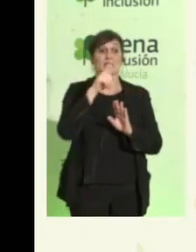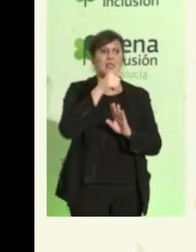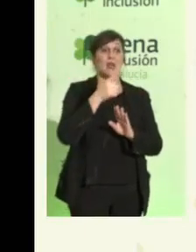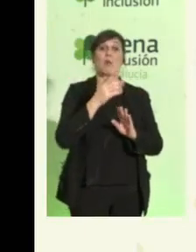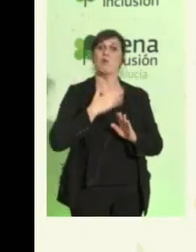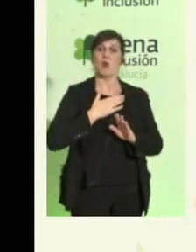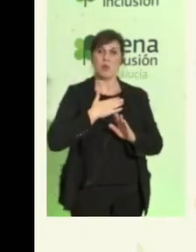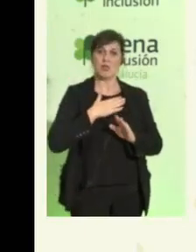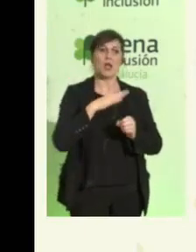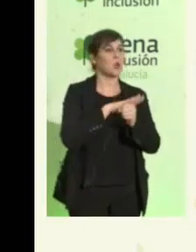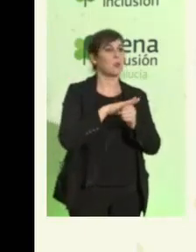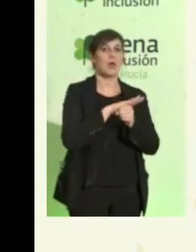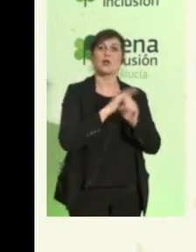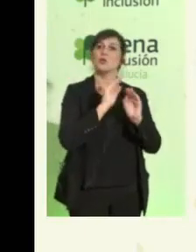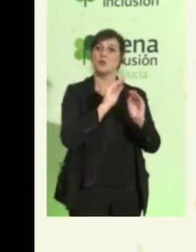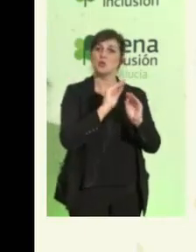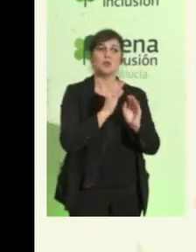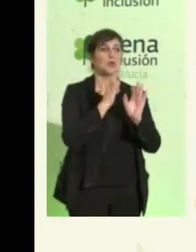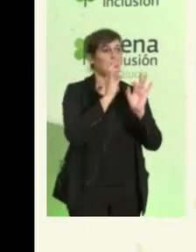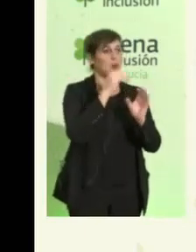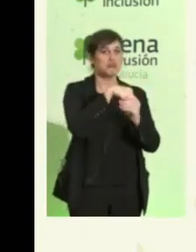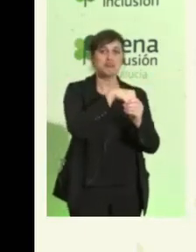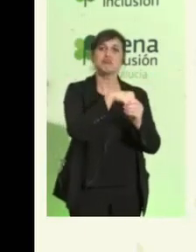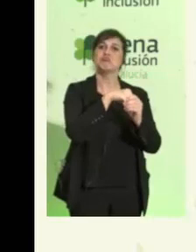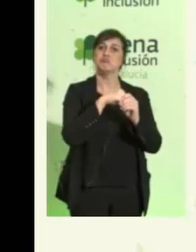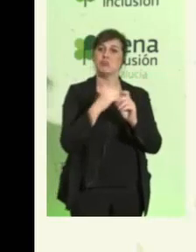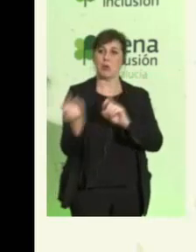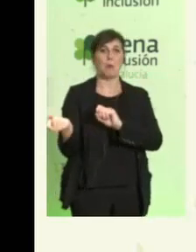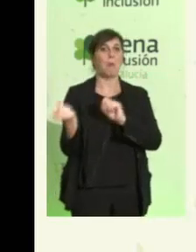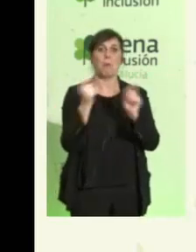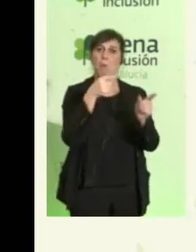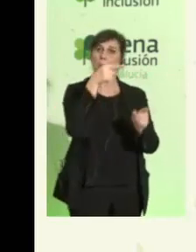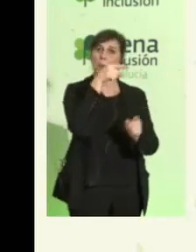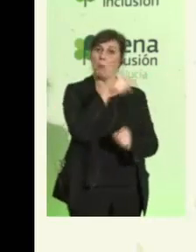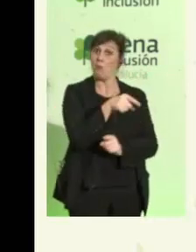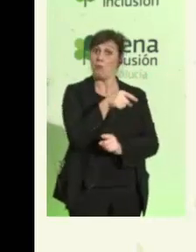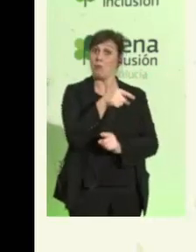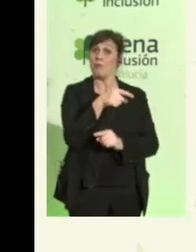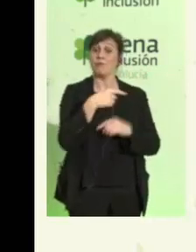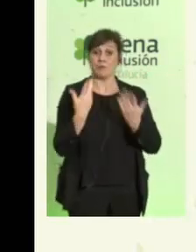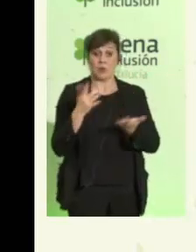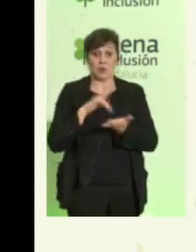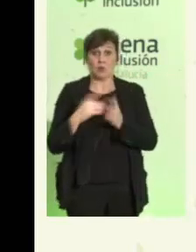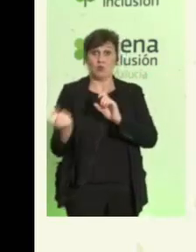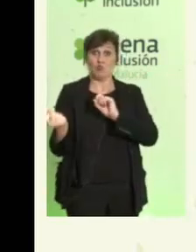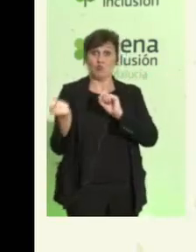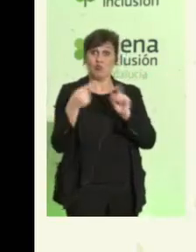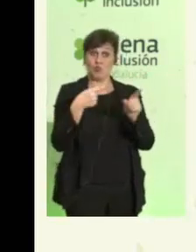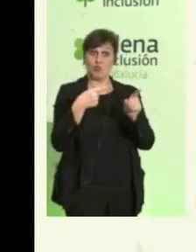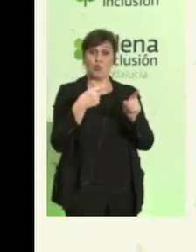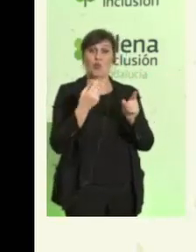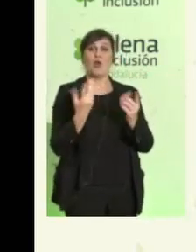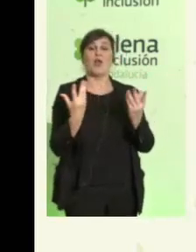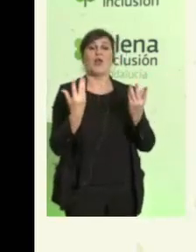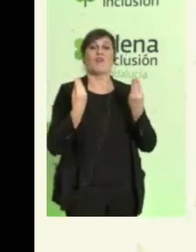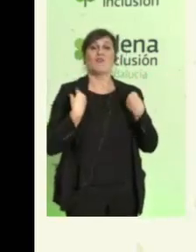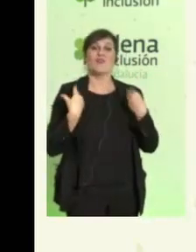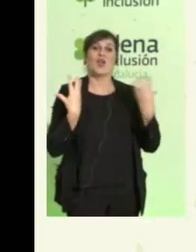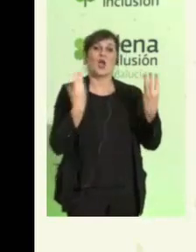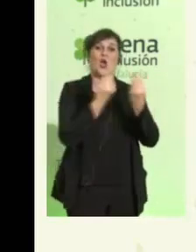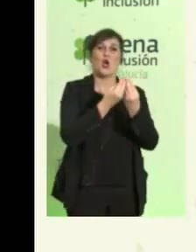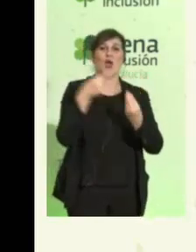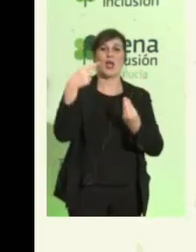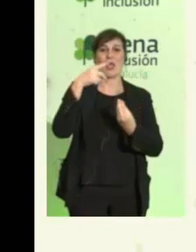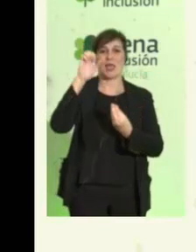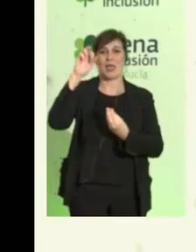barrio. Y bueno, se mudó allí, y cuando se mudó vivía con este hombre que se llama